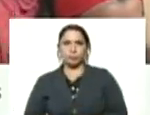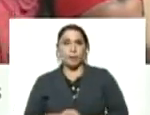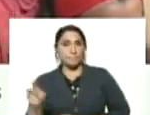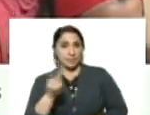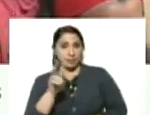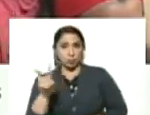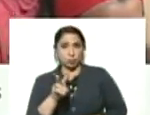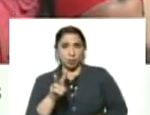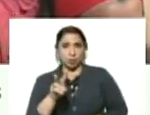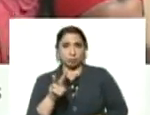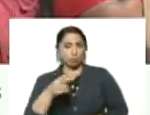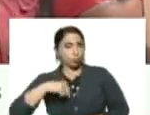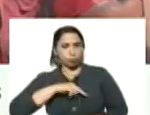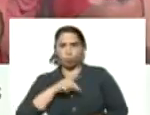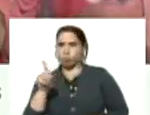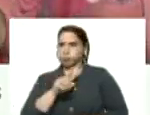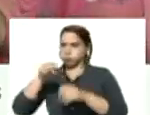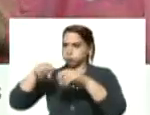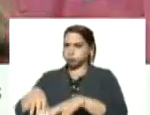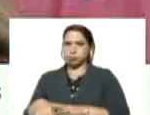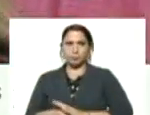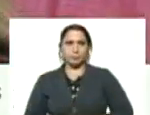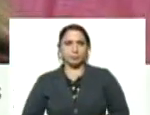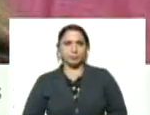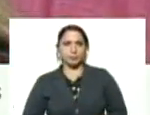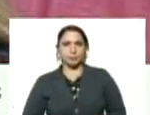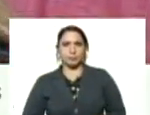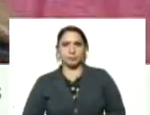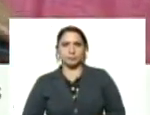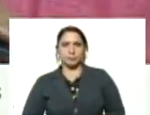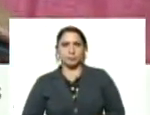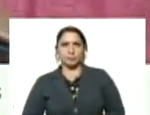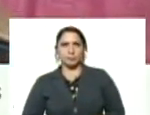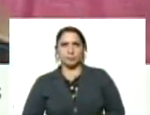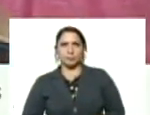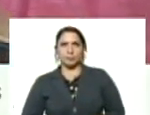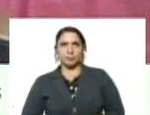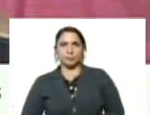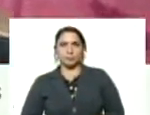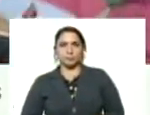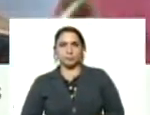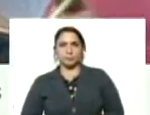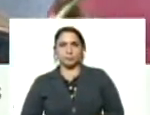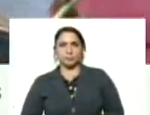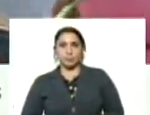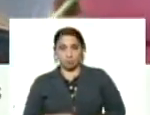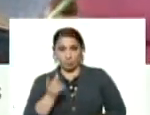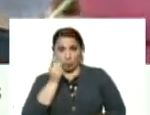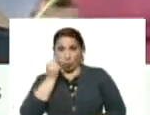y las venezolanas no nos vamos a rendir bajo ninguna circunstancia. Y este señor que está ahí,